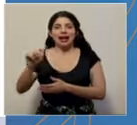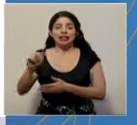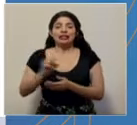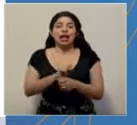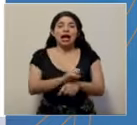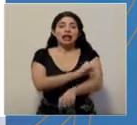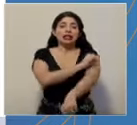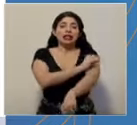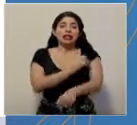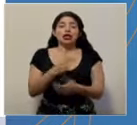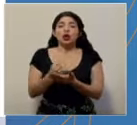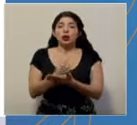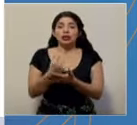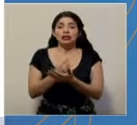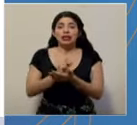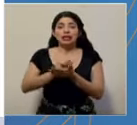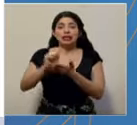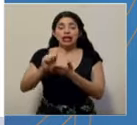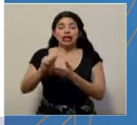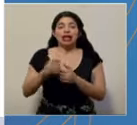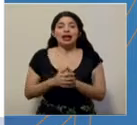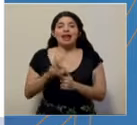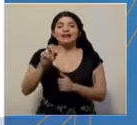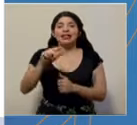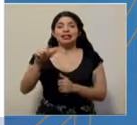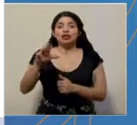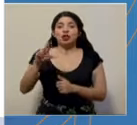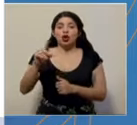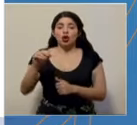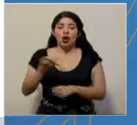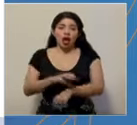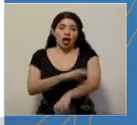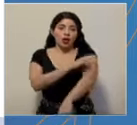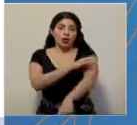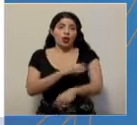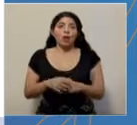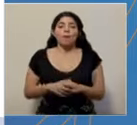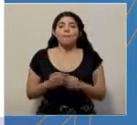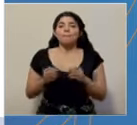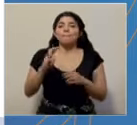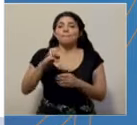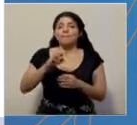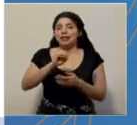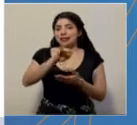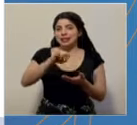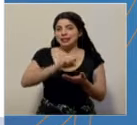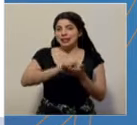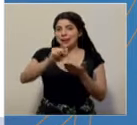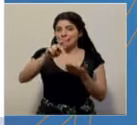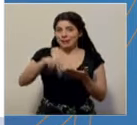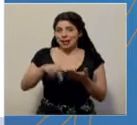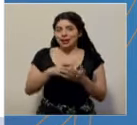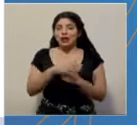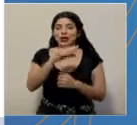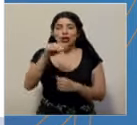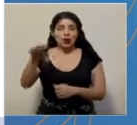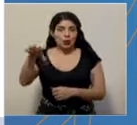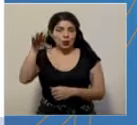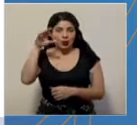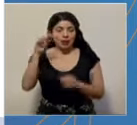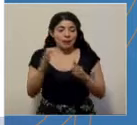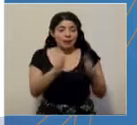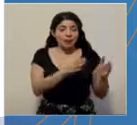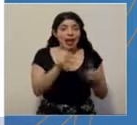Goicoechea, Santana, Alajuelita, Vázquez de Coronado, Tibás, Moravia, Montes de Oca y Curridabat. Para la provincia de